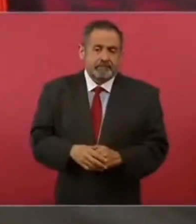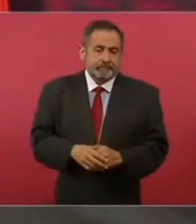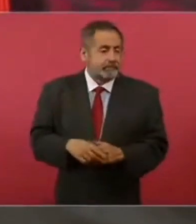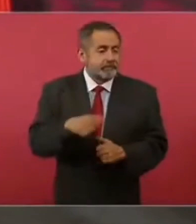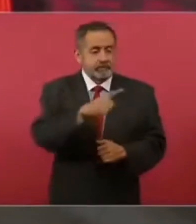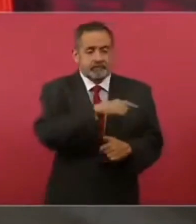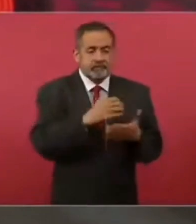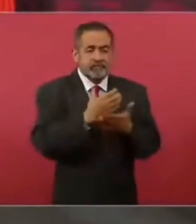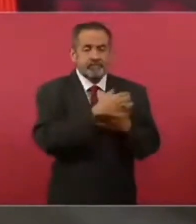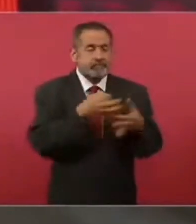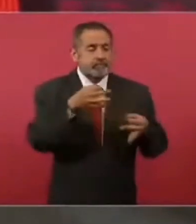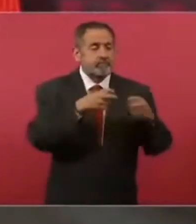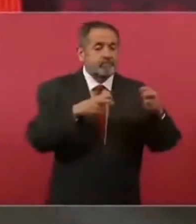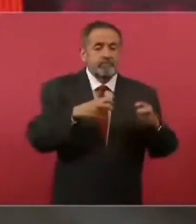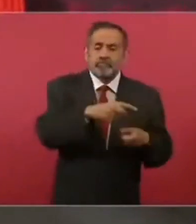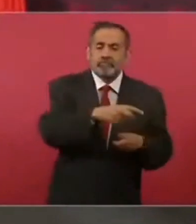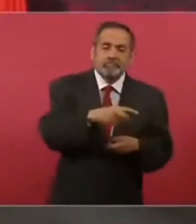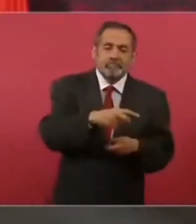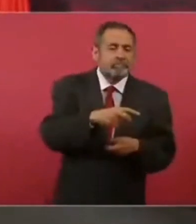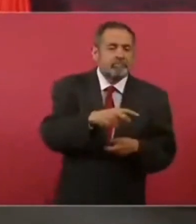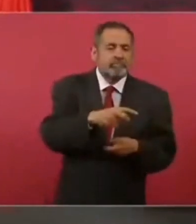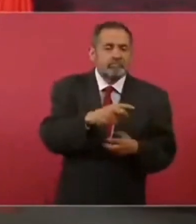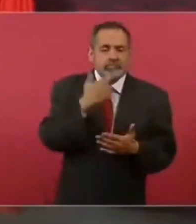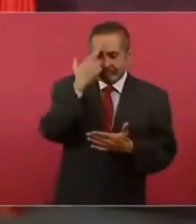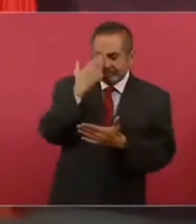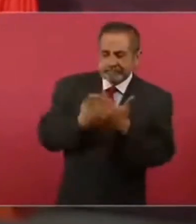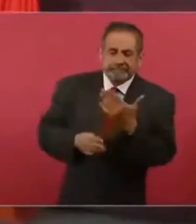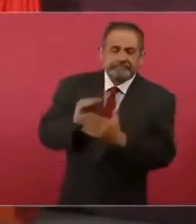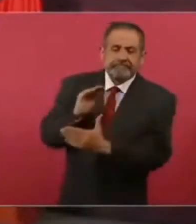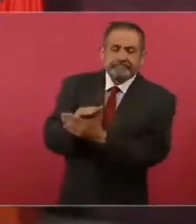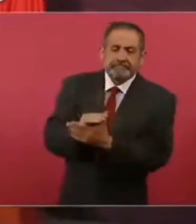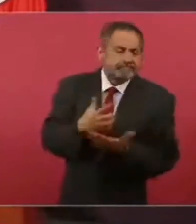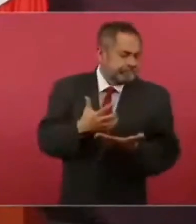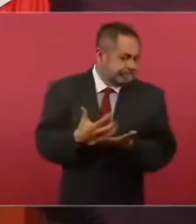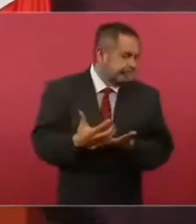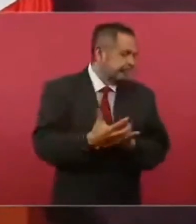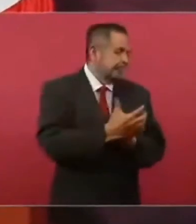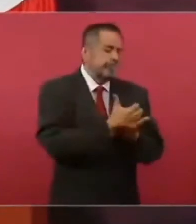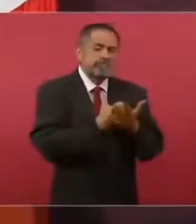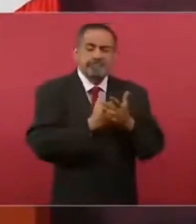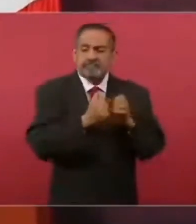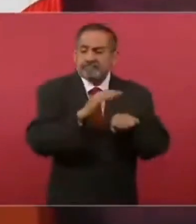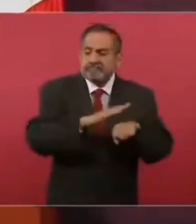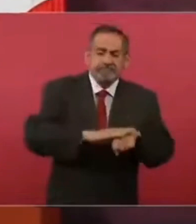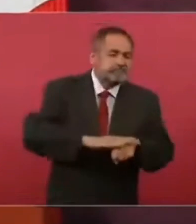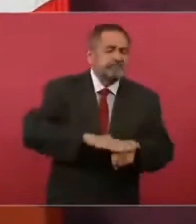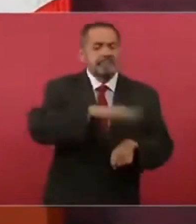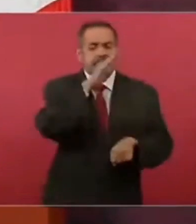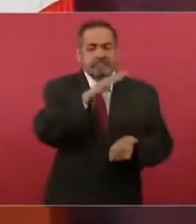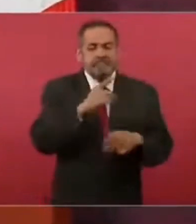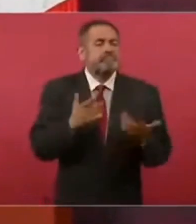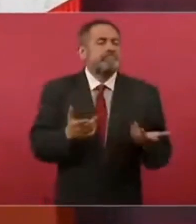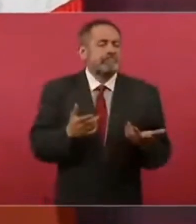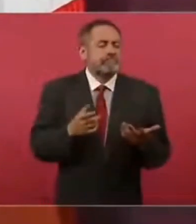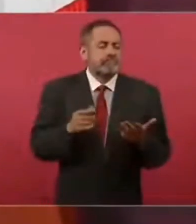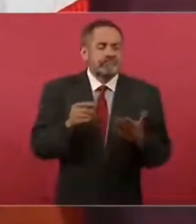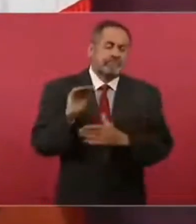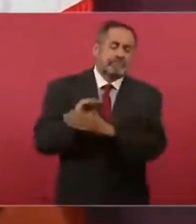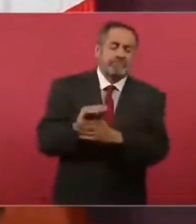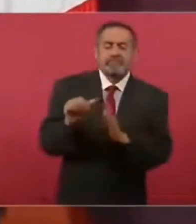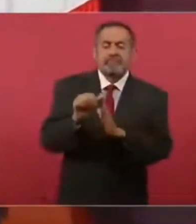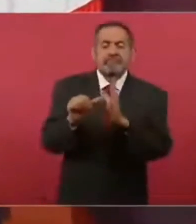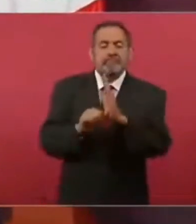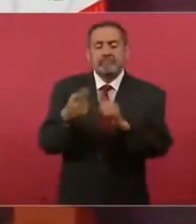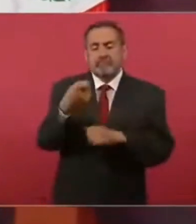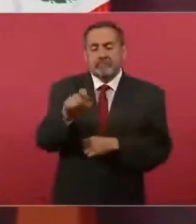y los ministros son los primeros que violan la Constitución el artículo 127